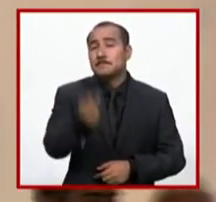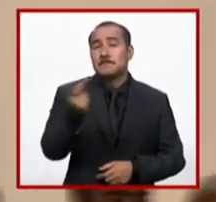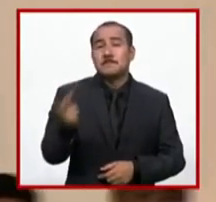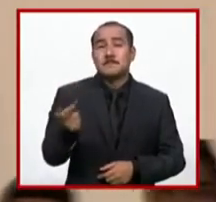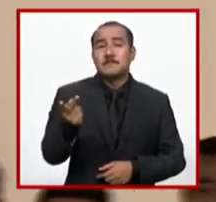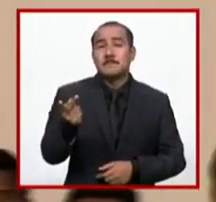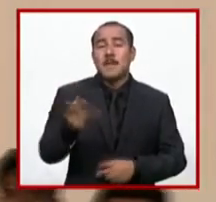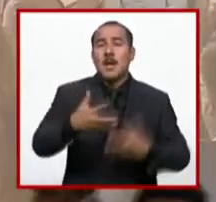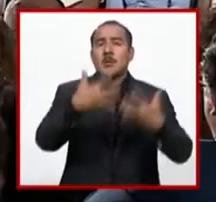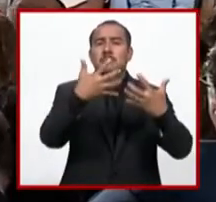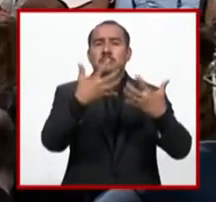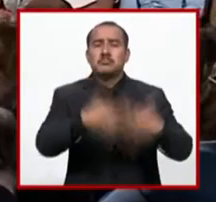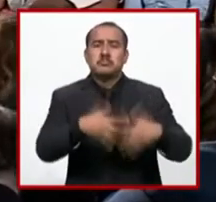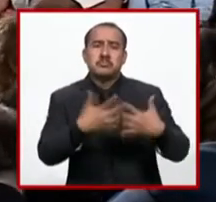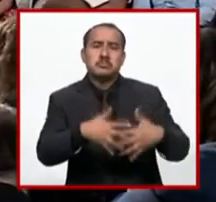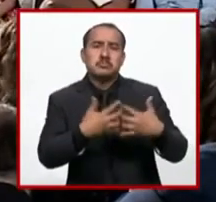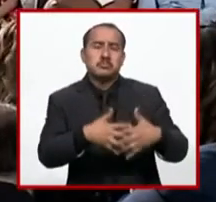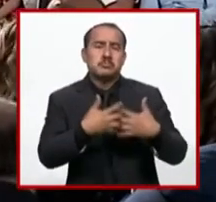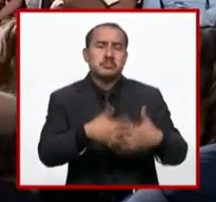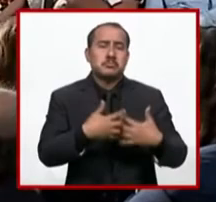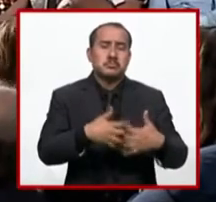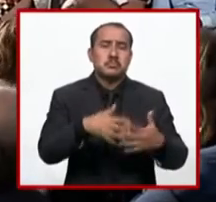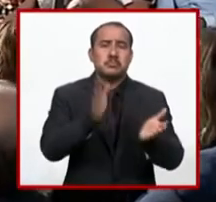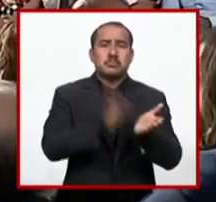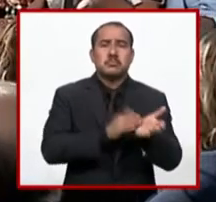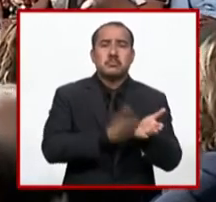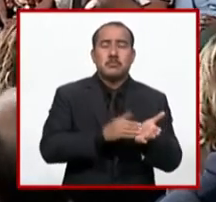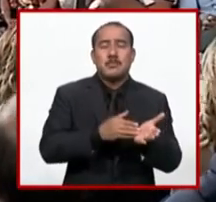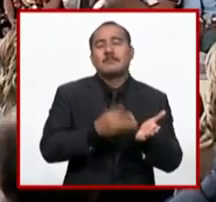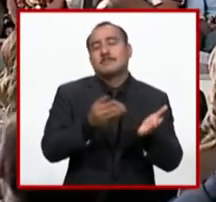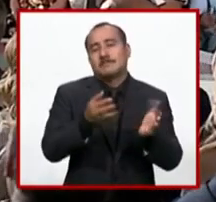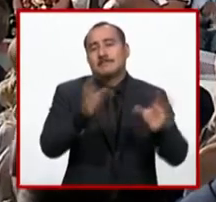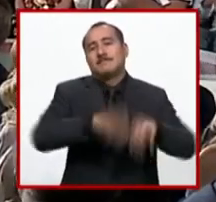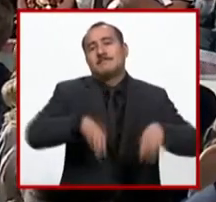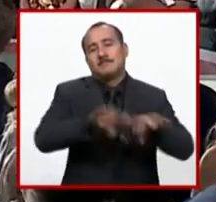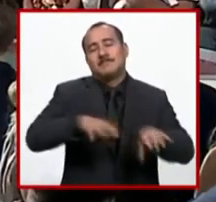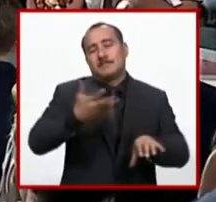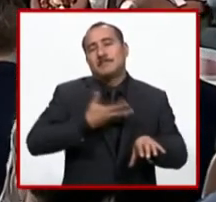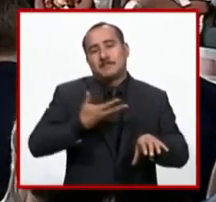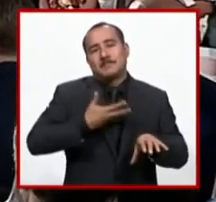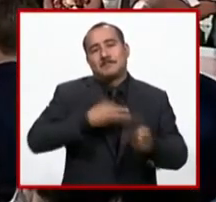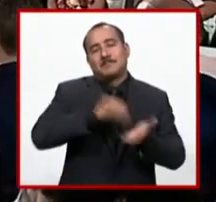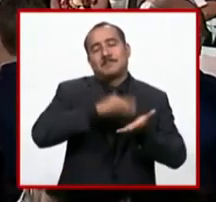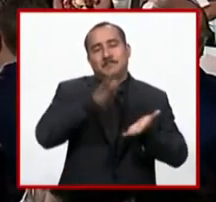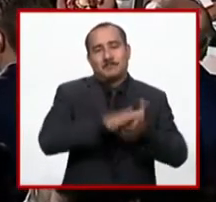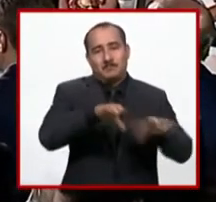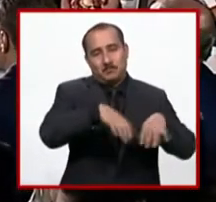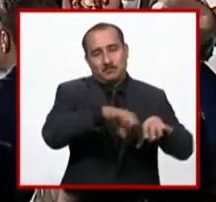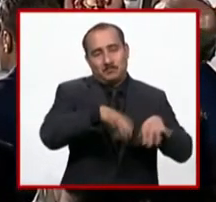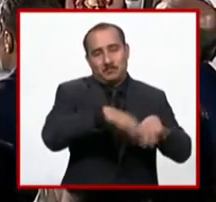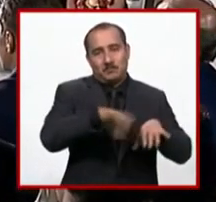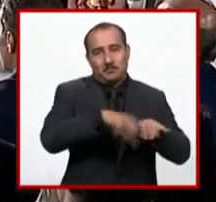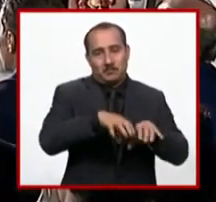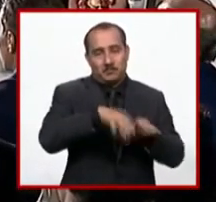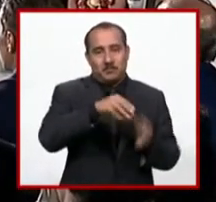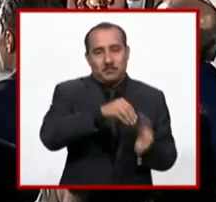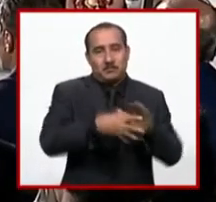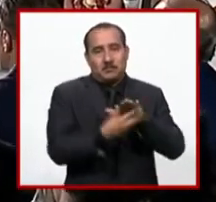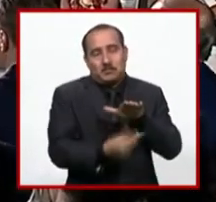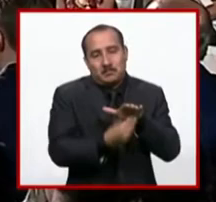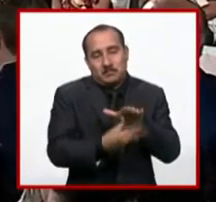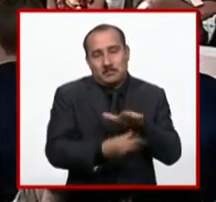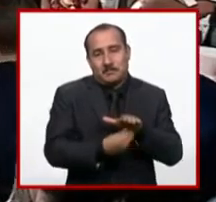¿qué empresa que tenga un acervo documental no lo tiene digitalizado? ¿Por qué? Porque cuando digitalizas los